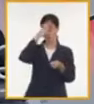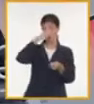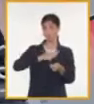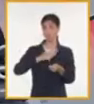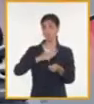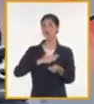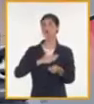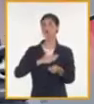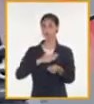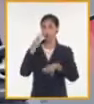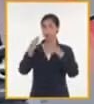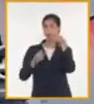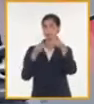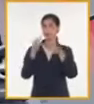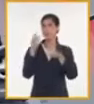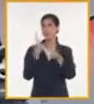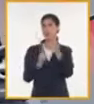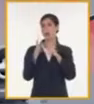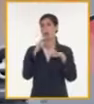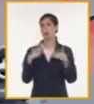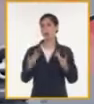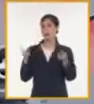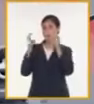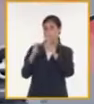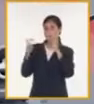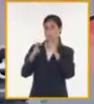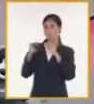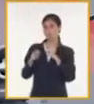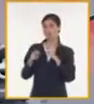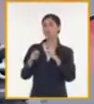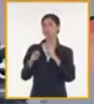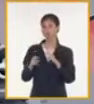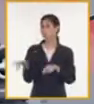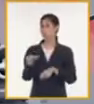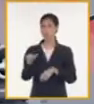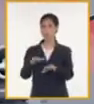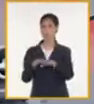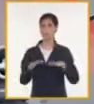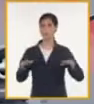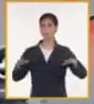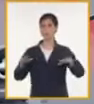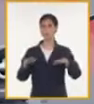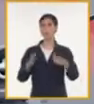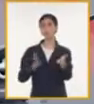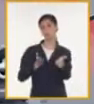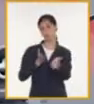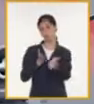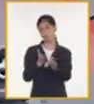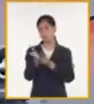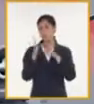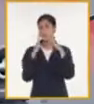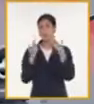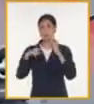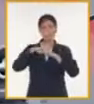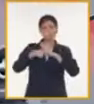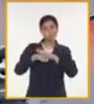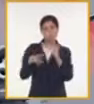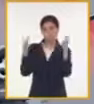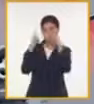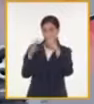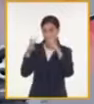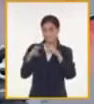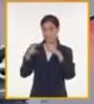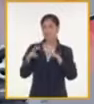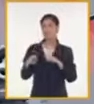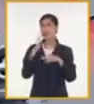elementos sobre esta investigación y nuestra mesa redonda de hoy quiere seguir profundizando en esos elementos